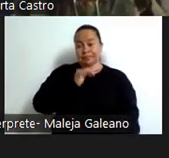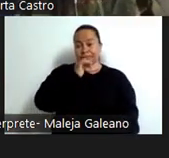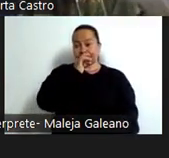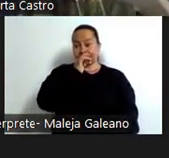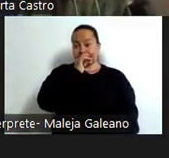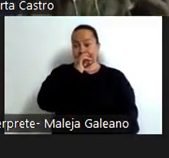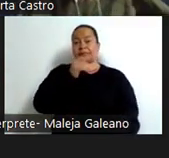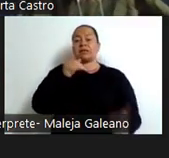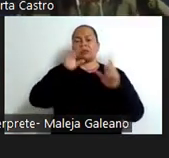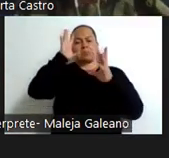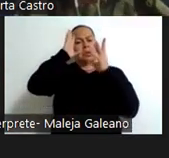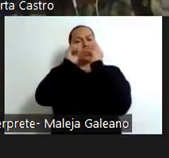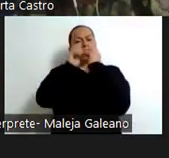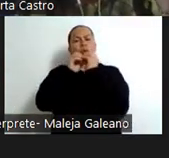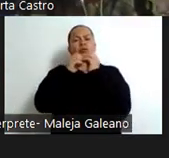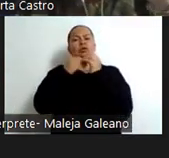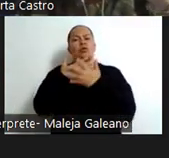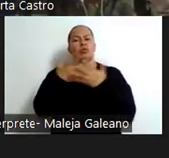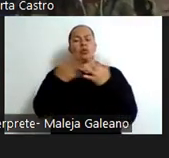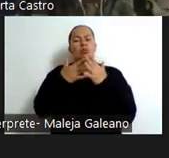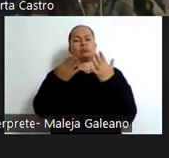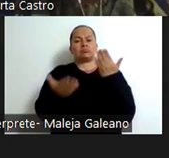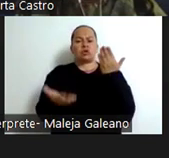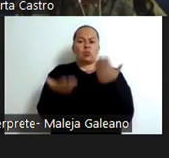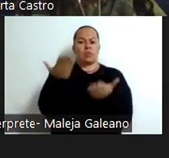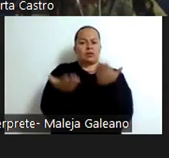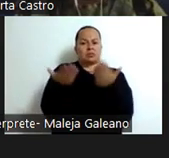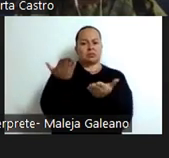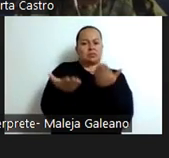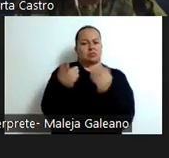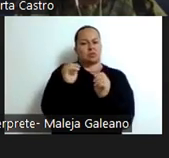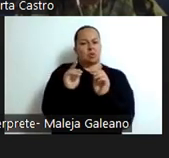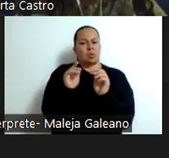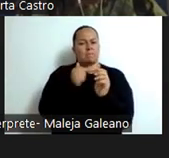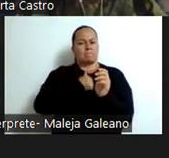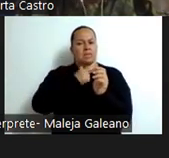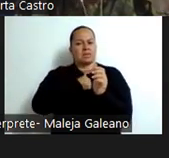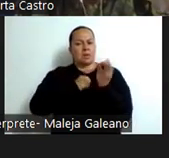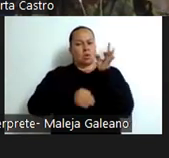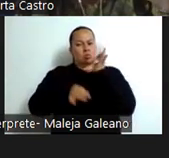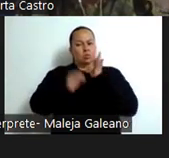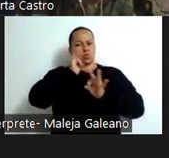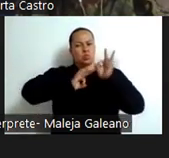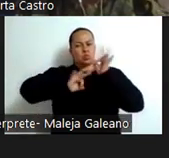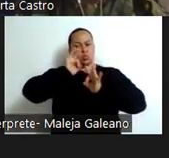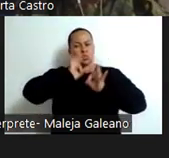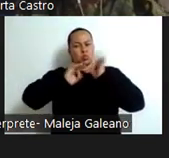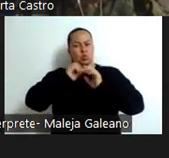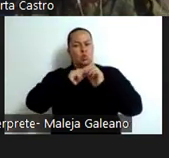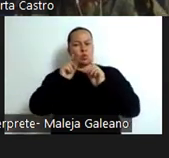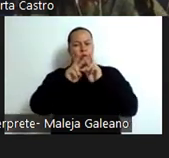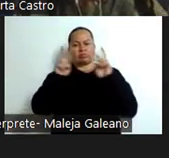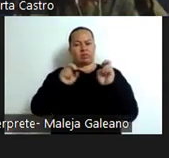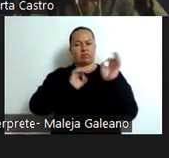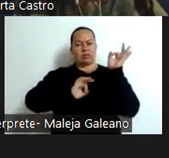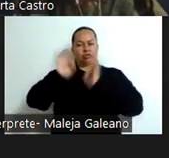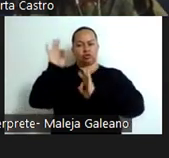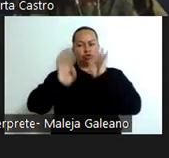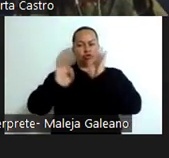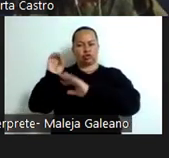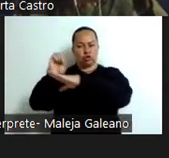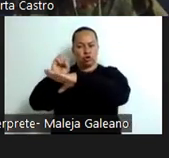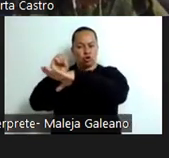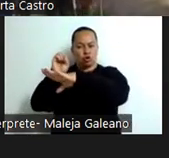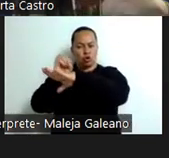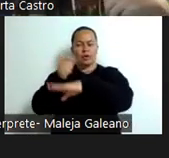ahí también como por hacer un paralelo el tema del autocuidado que está tan arraigado en el tema organizacional en el que te